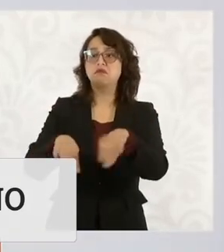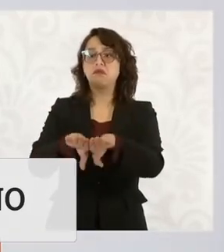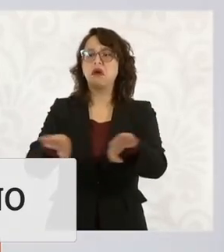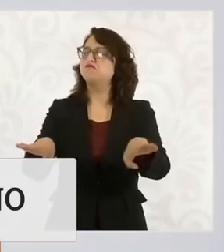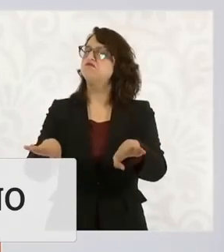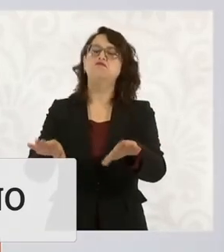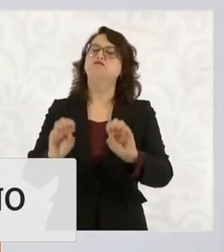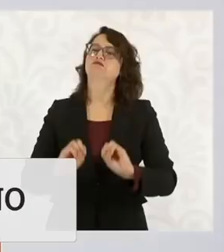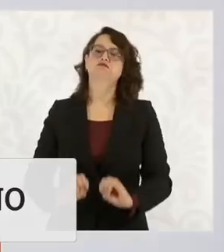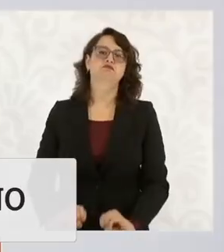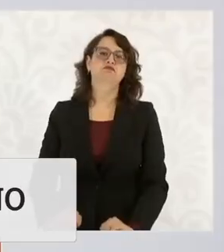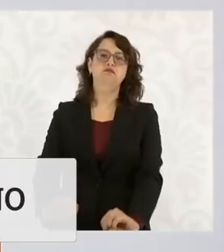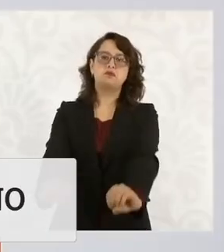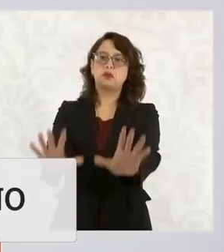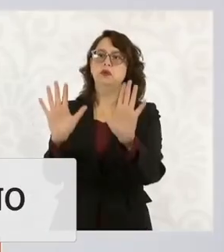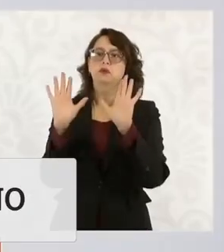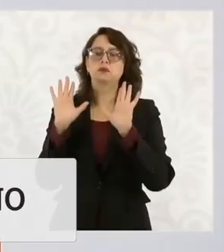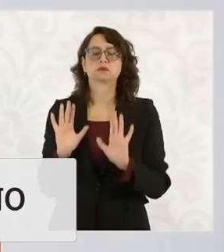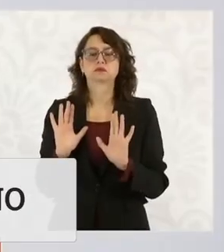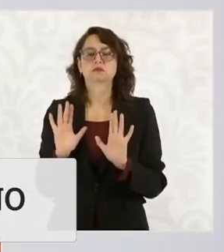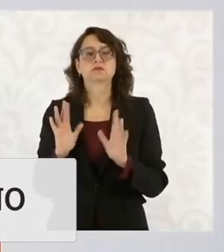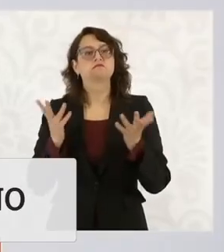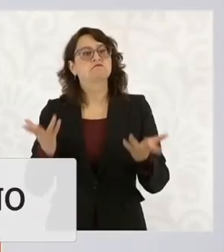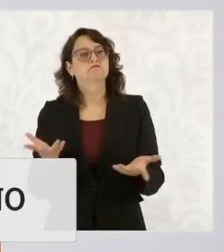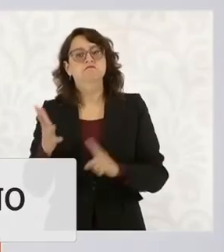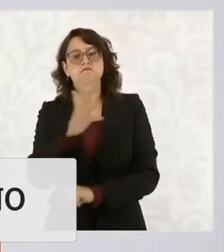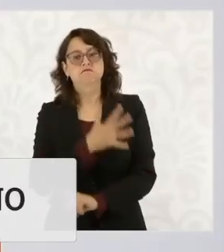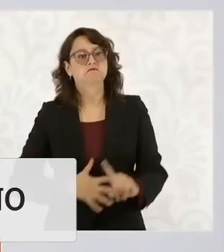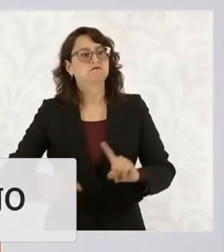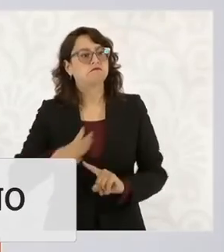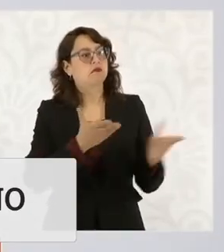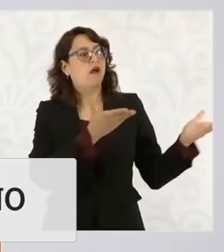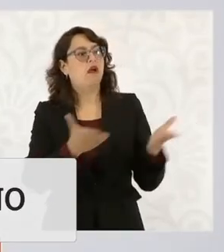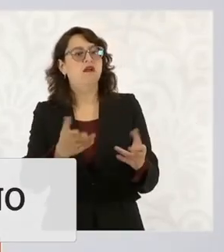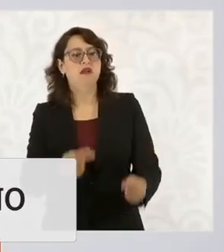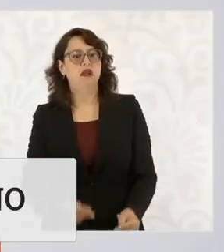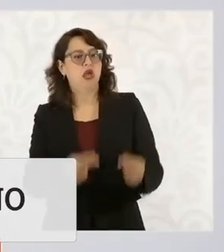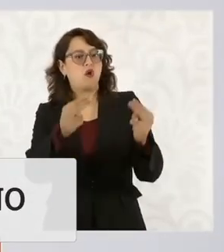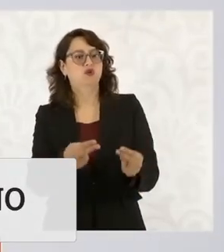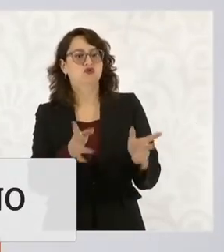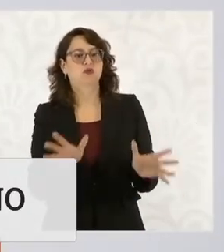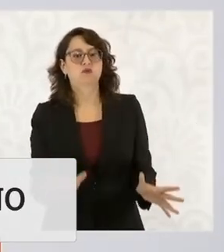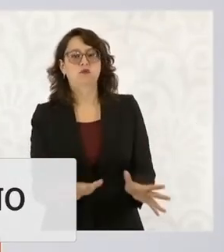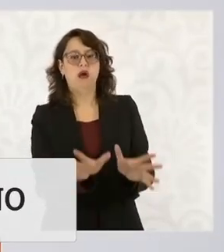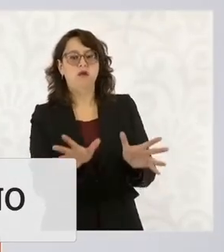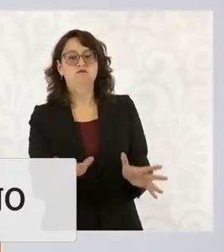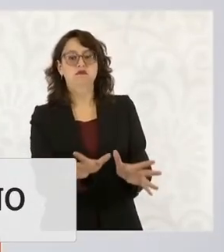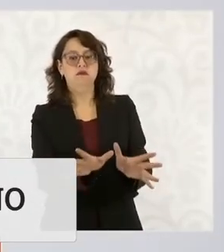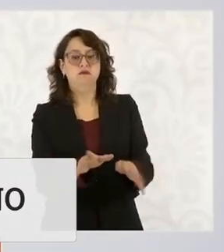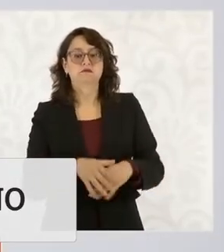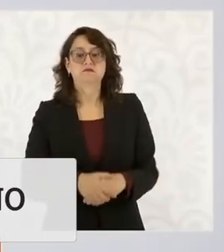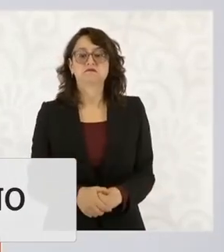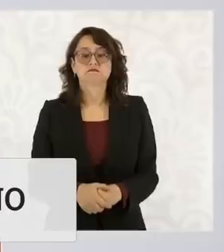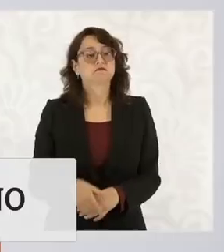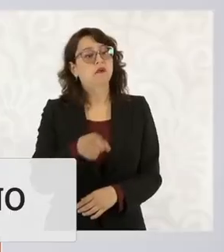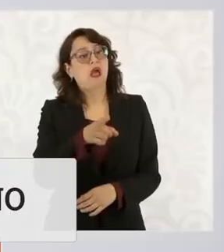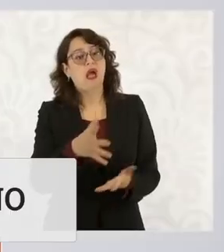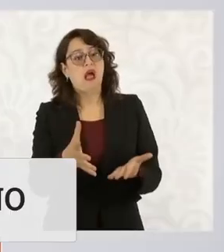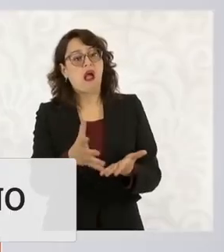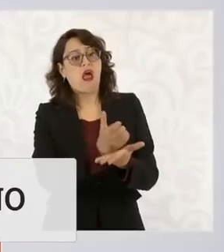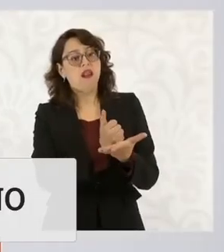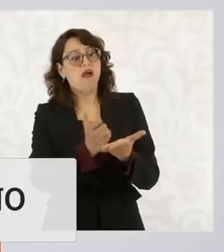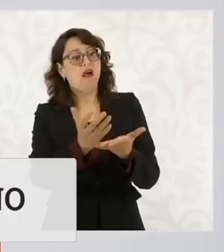riqueza, sino simplemente crear un entorno favorable para los negocios, confiando en que las